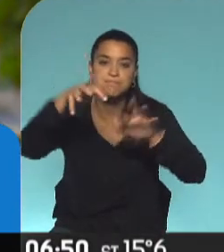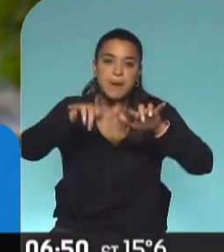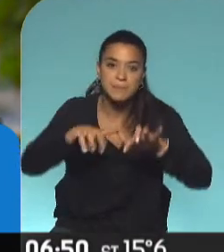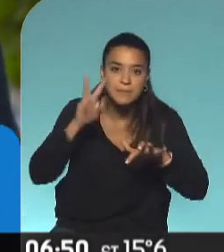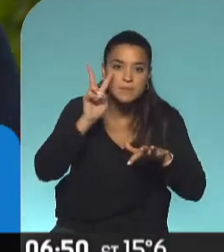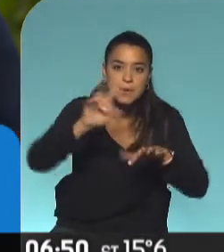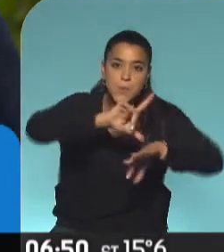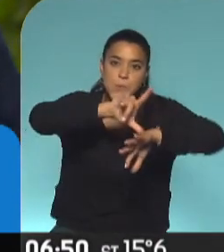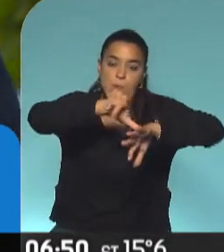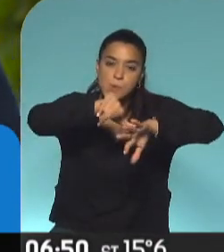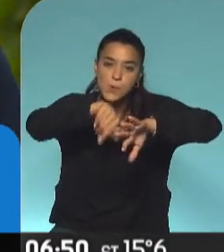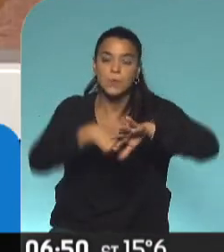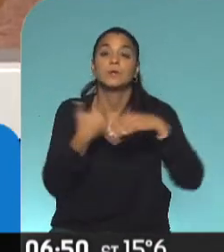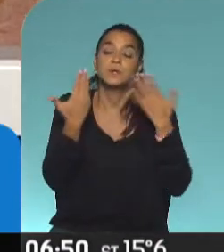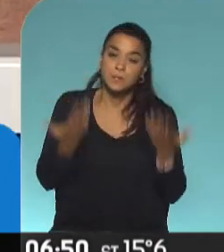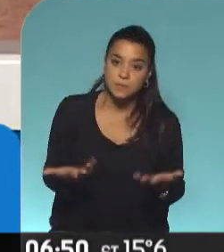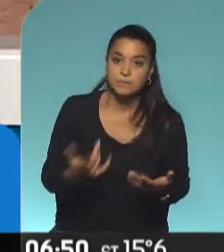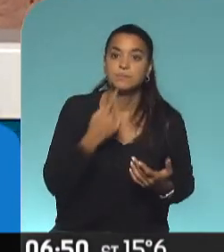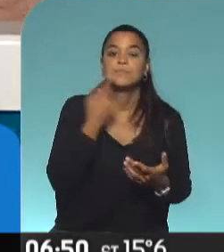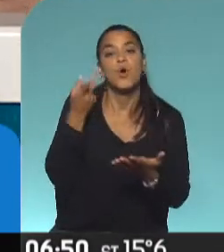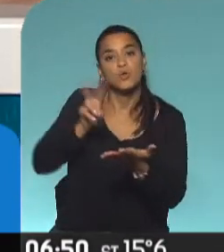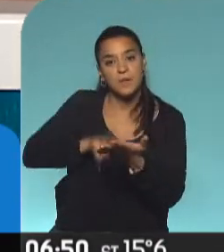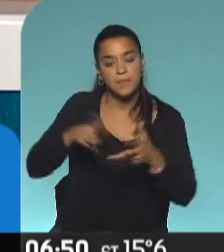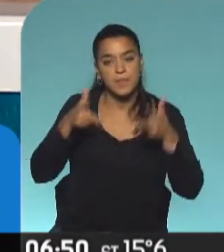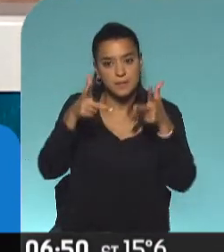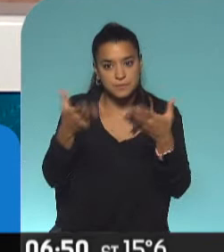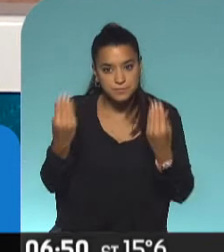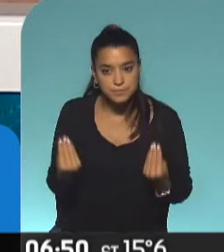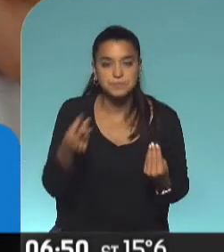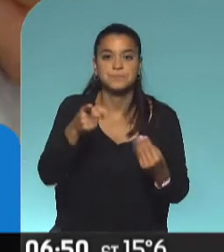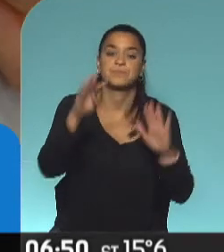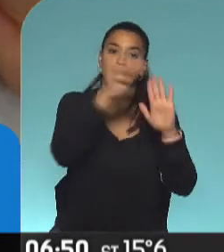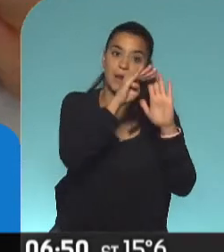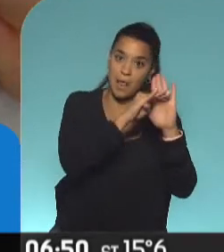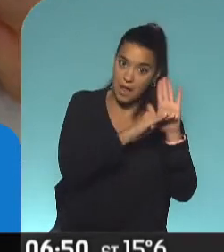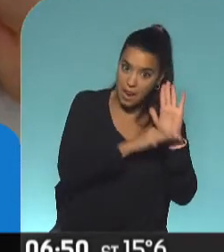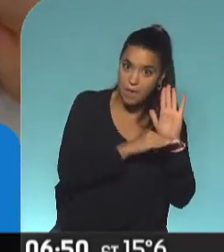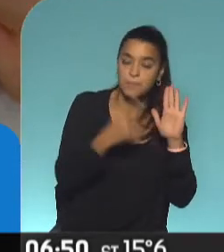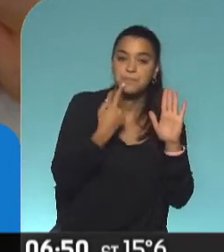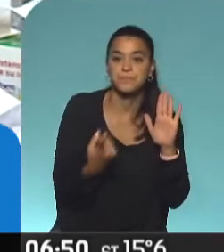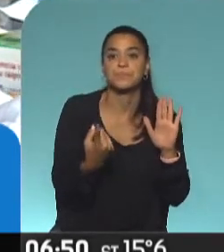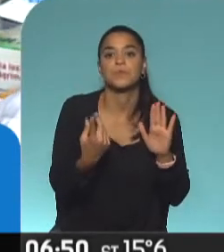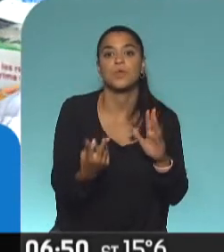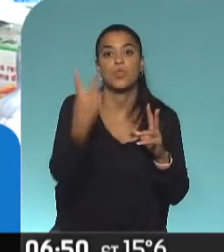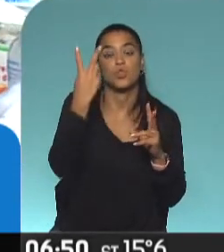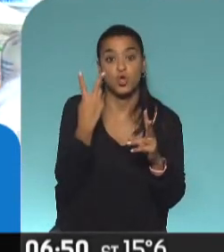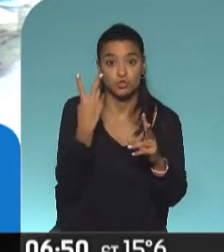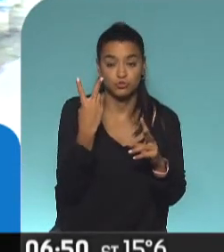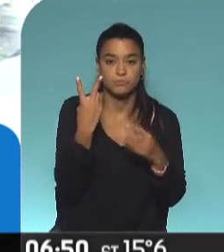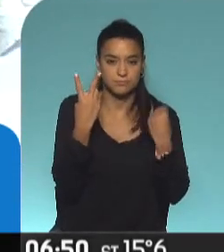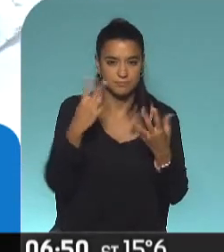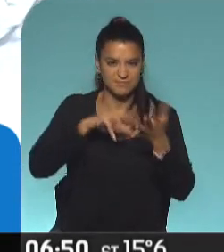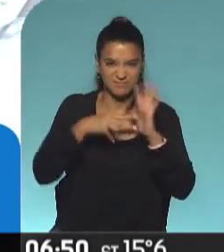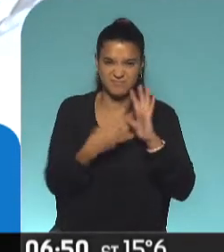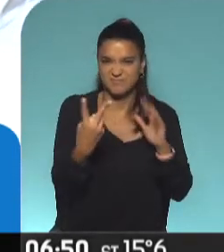tiempo determinado. De manera tal que, una vez más, insistimos en la famosa regla del 2, que significa lo